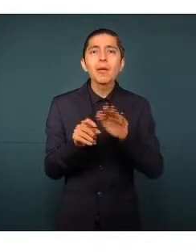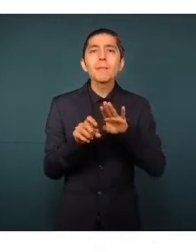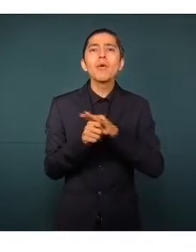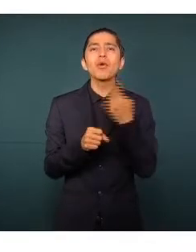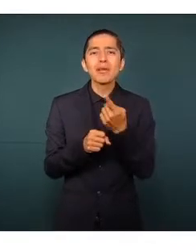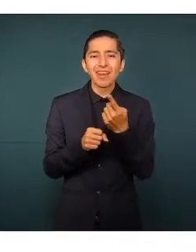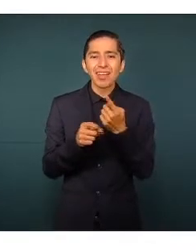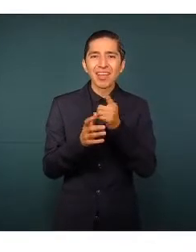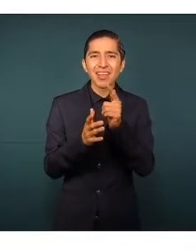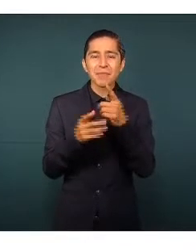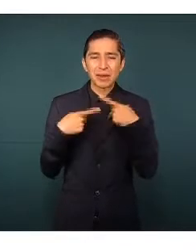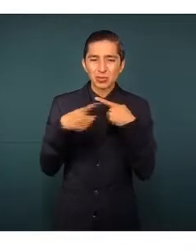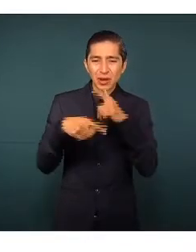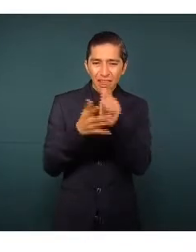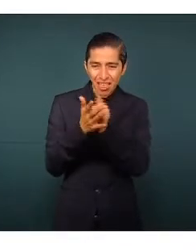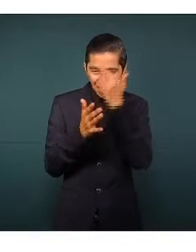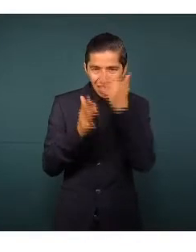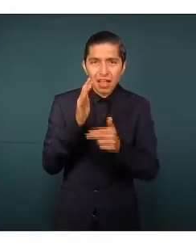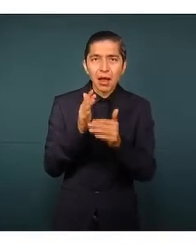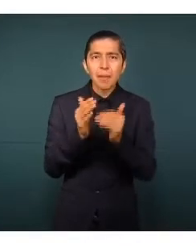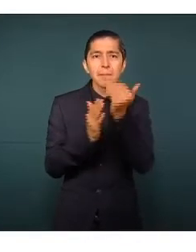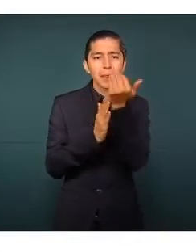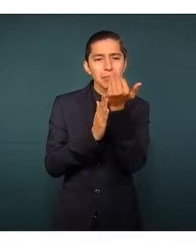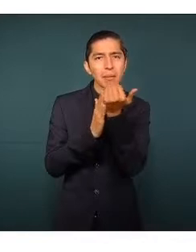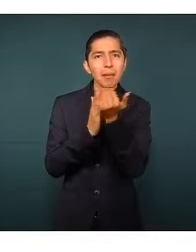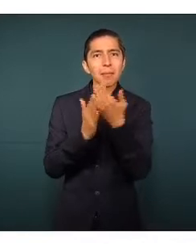van hacia la baja.